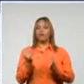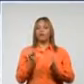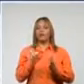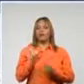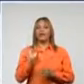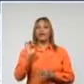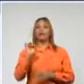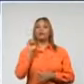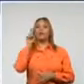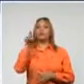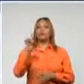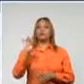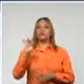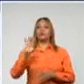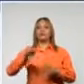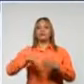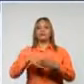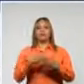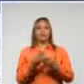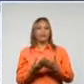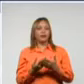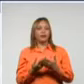en los últimos 15 días,